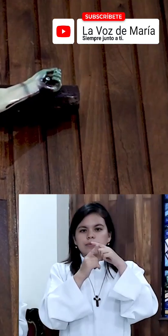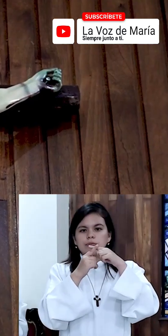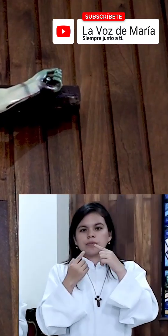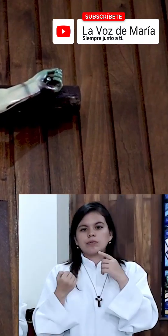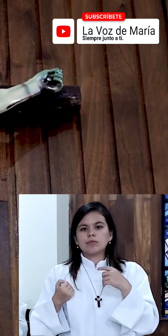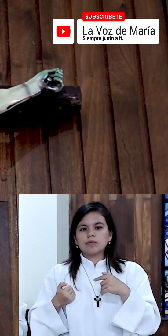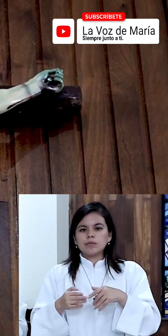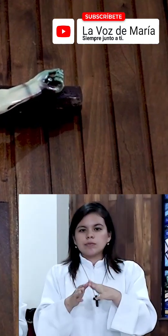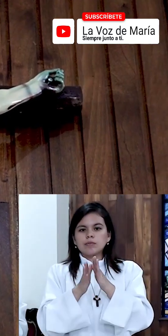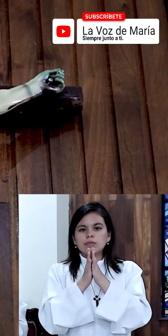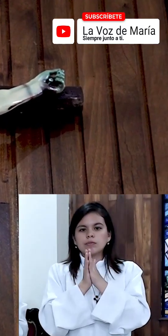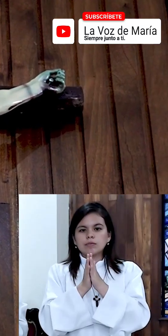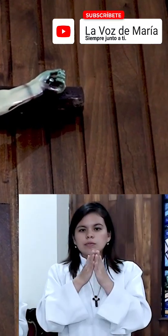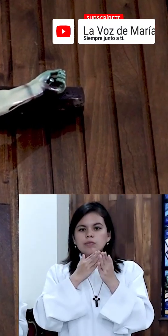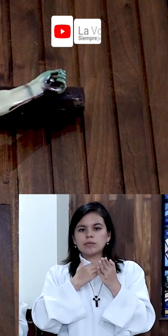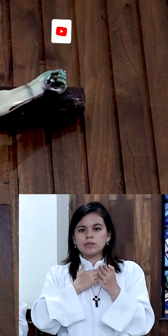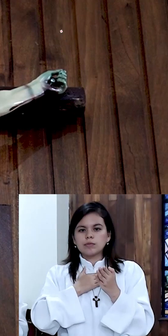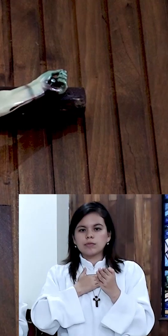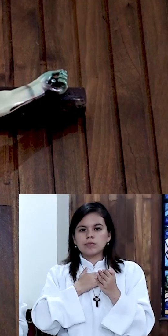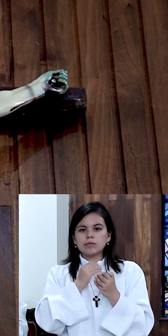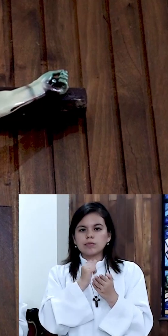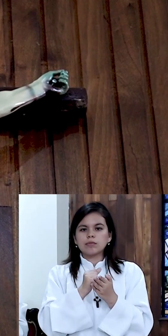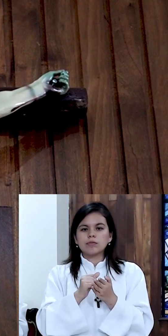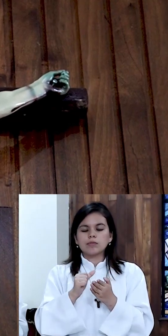Cristo, ten